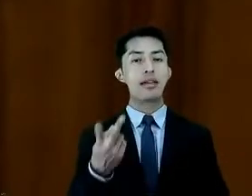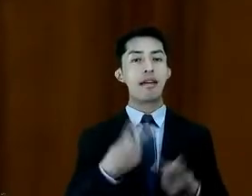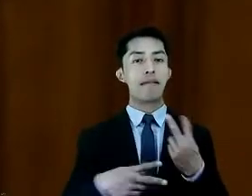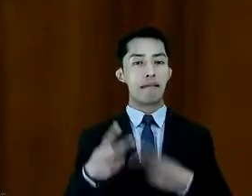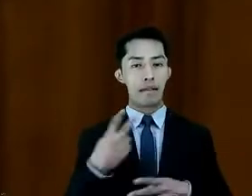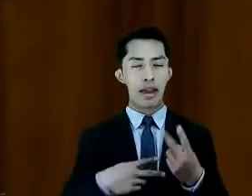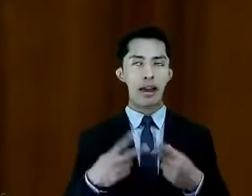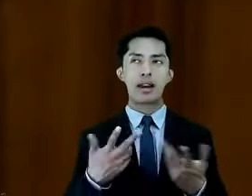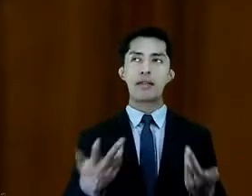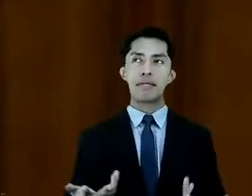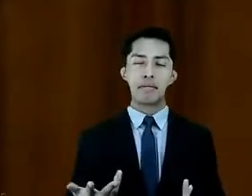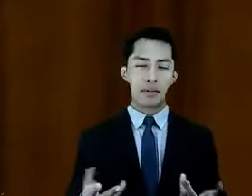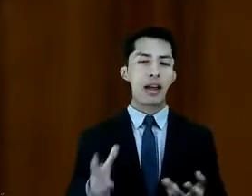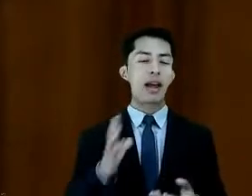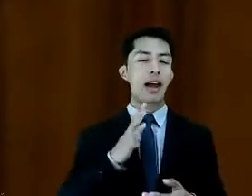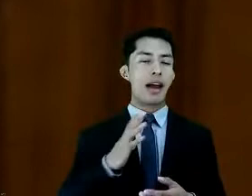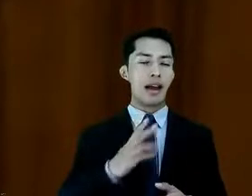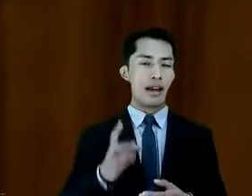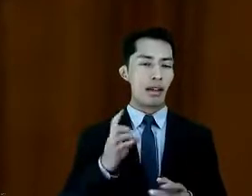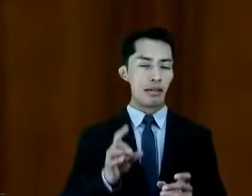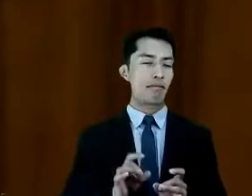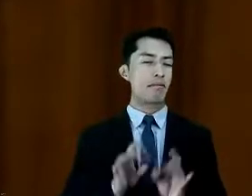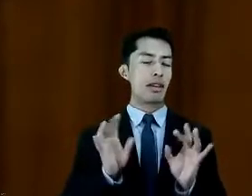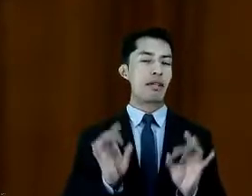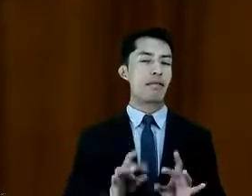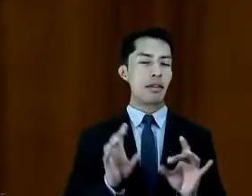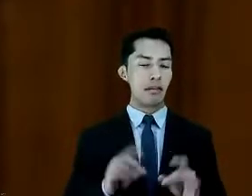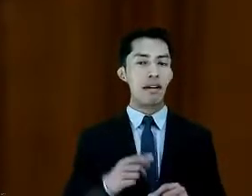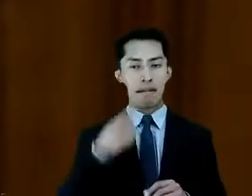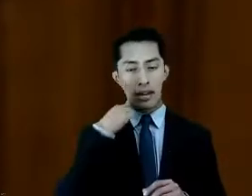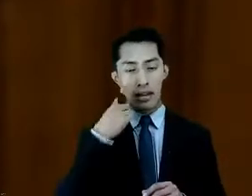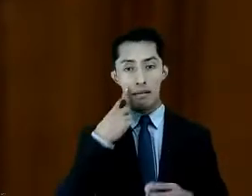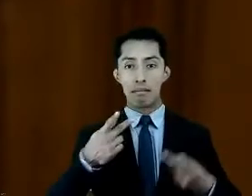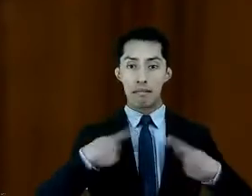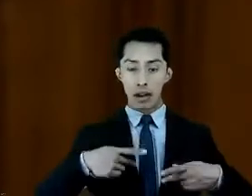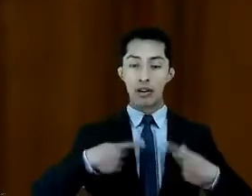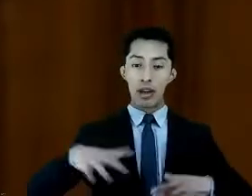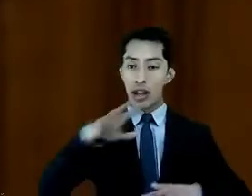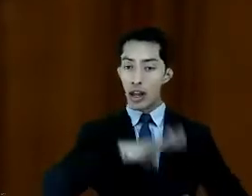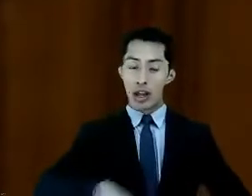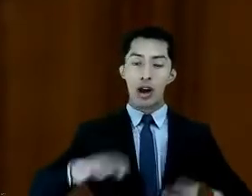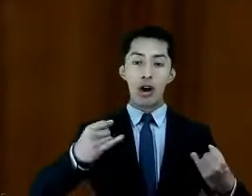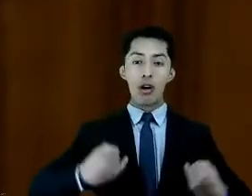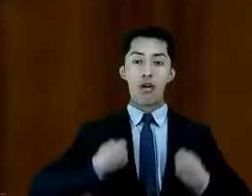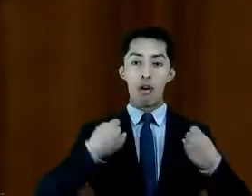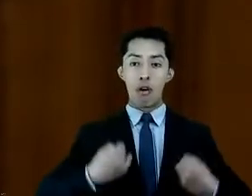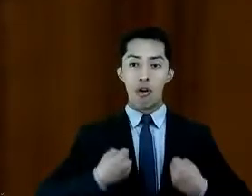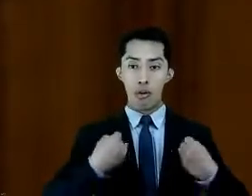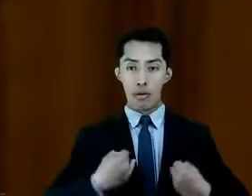ciertas situaciones. Y miren, la población joven el